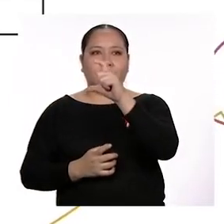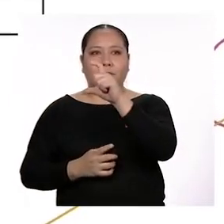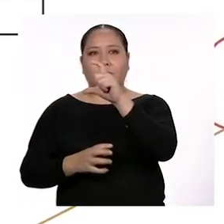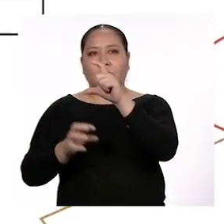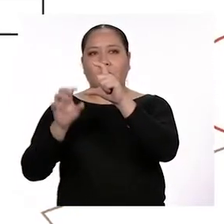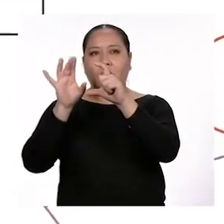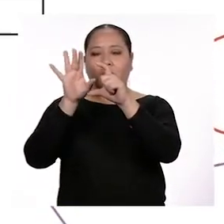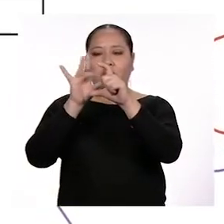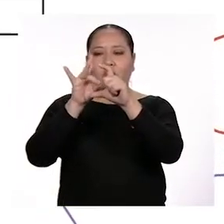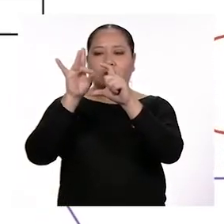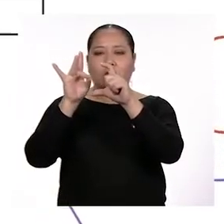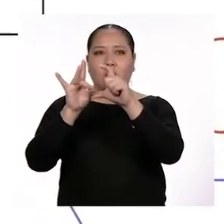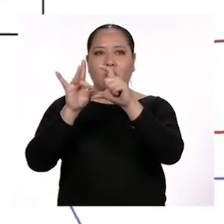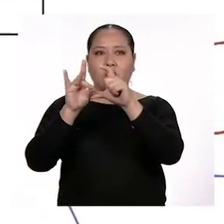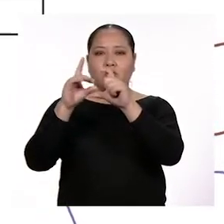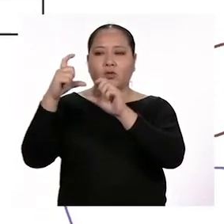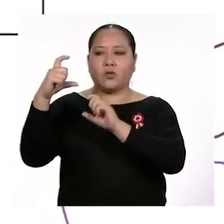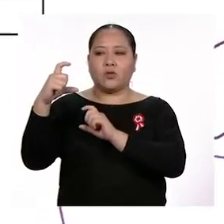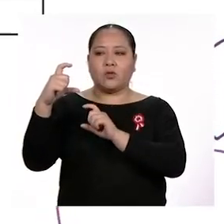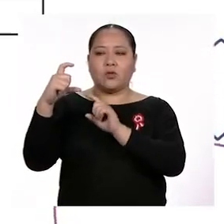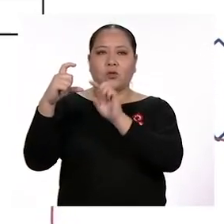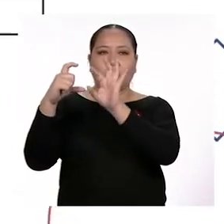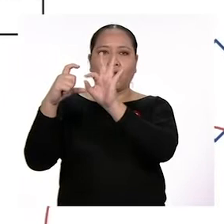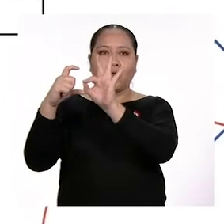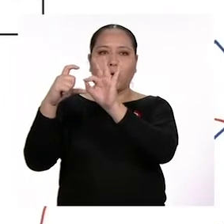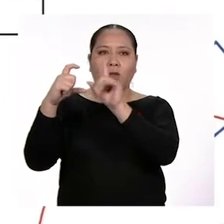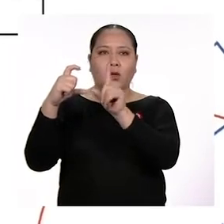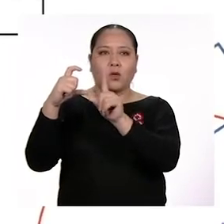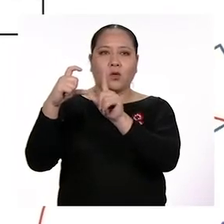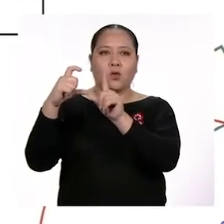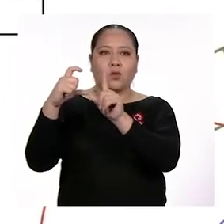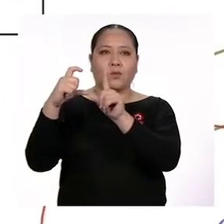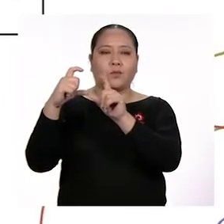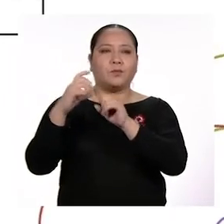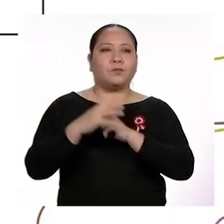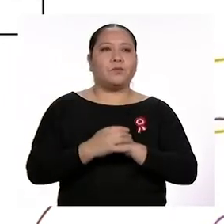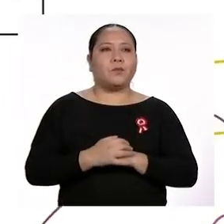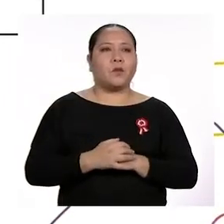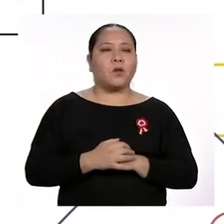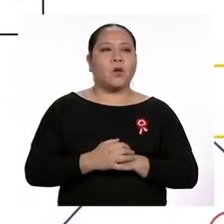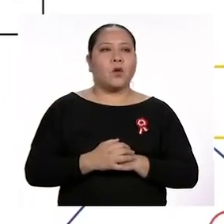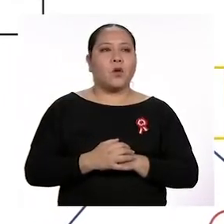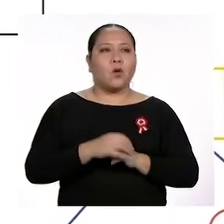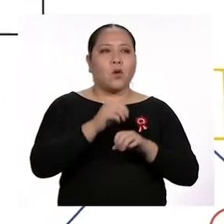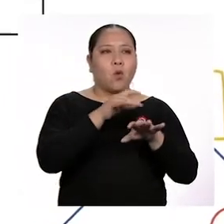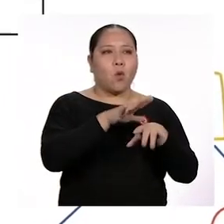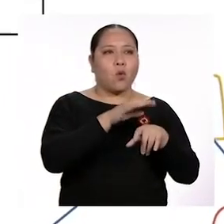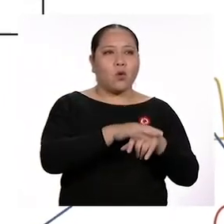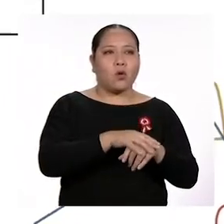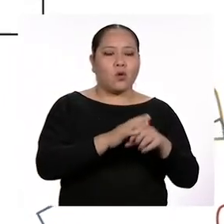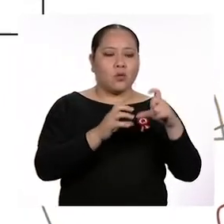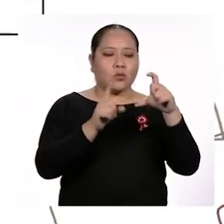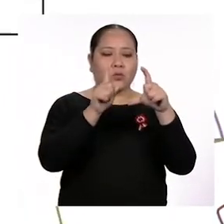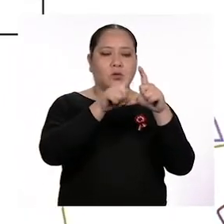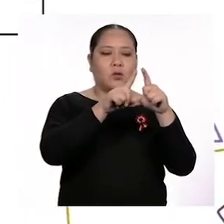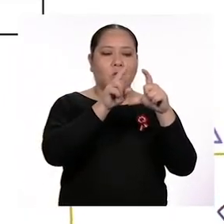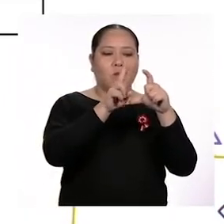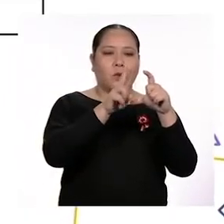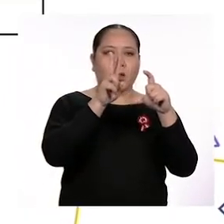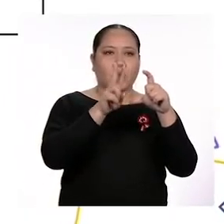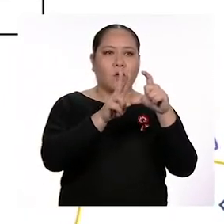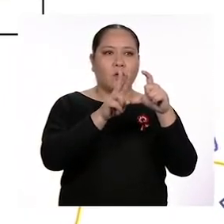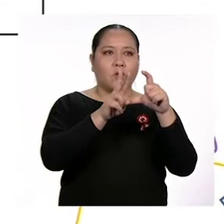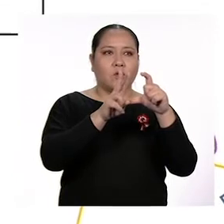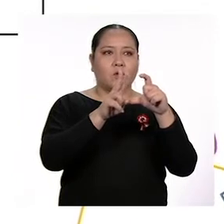izquierdo el 88 y el opuesto a 91. Julio, presión sistólica de 122